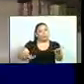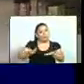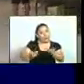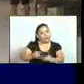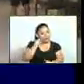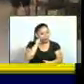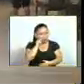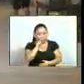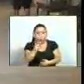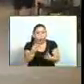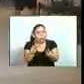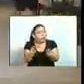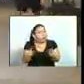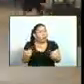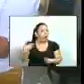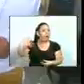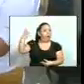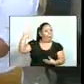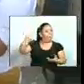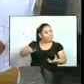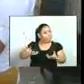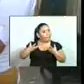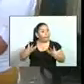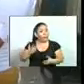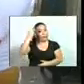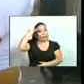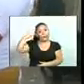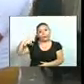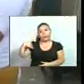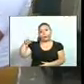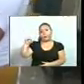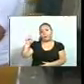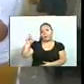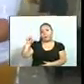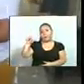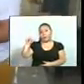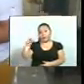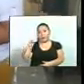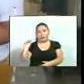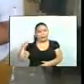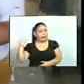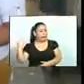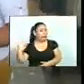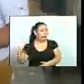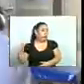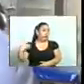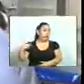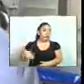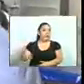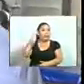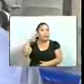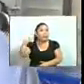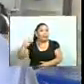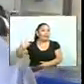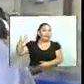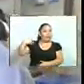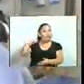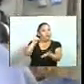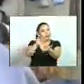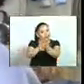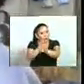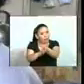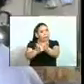muestran con menos afluencia de lo acostumbrado. Doña Susana Burgos, una mujer con más de 20 años dedicados a la venta de tortillas,